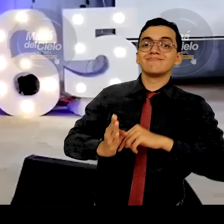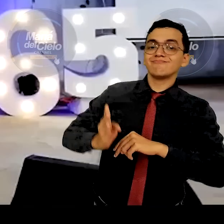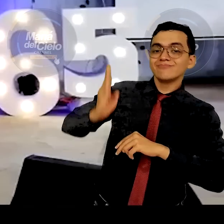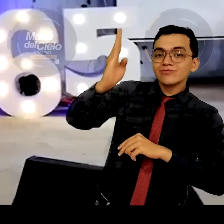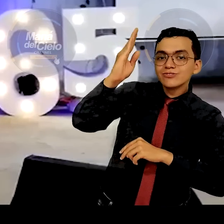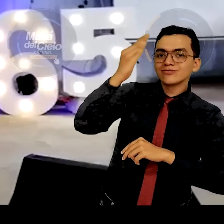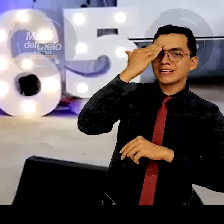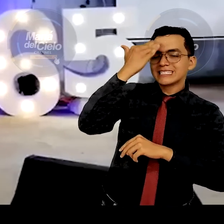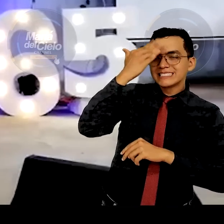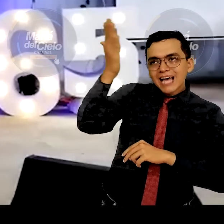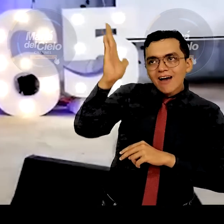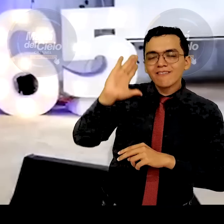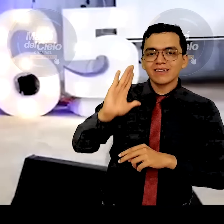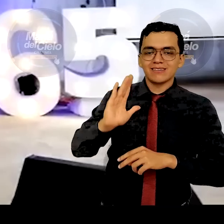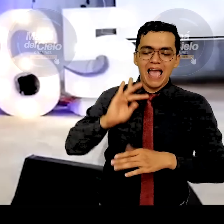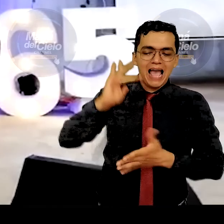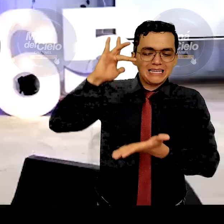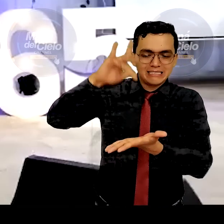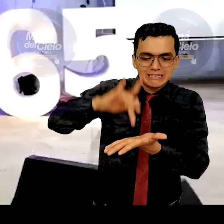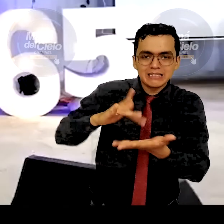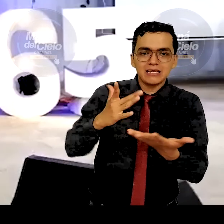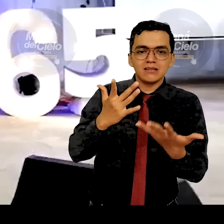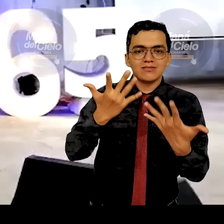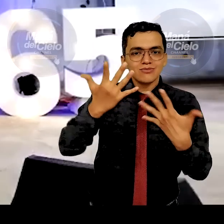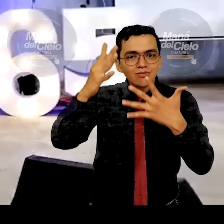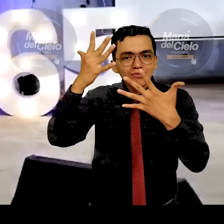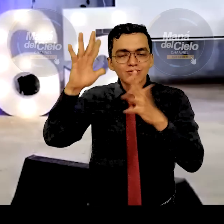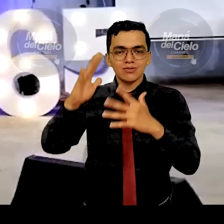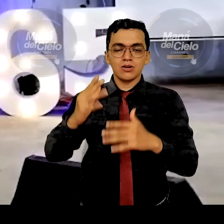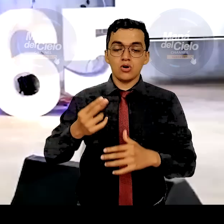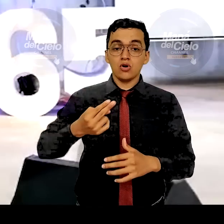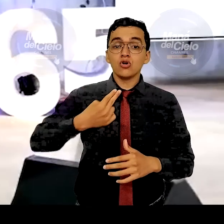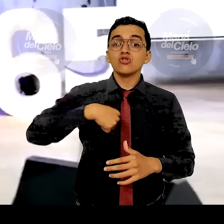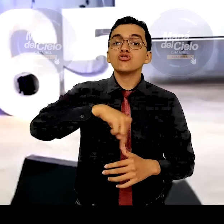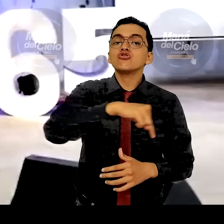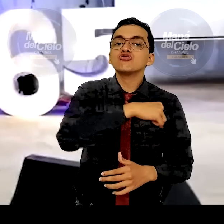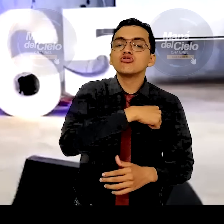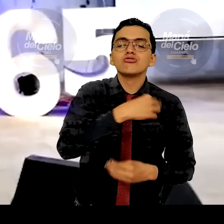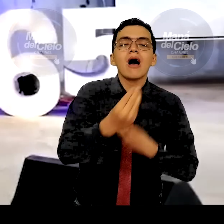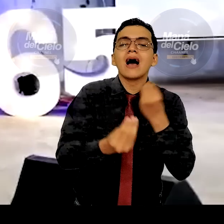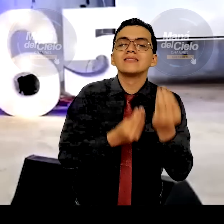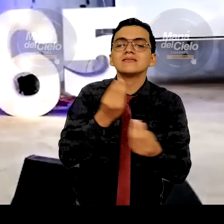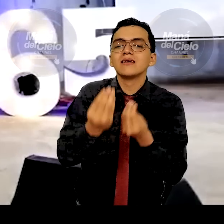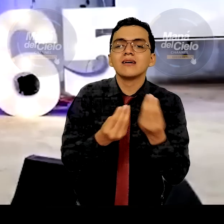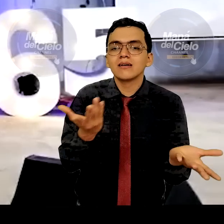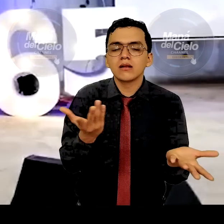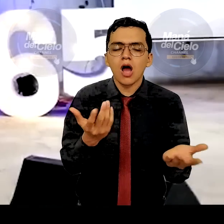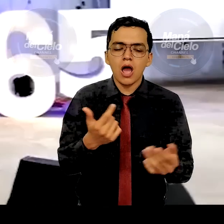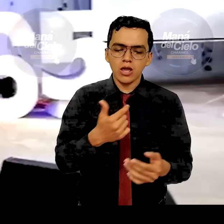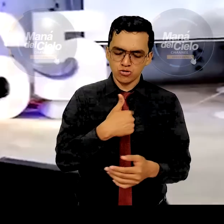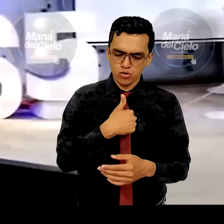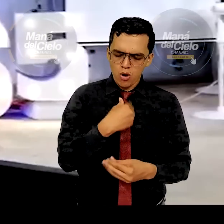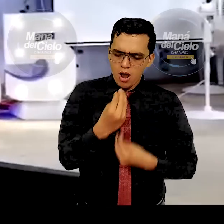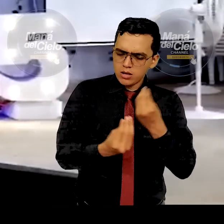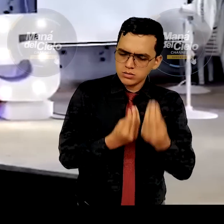Todo lo que hacemos se reduce a si yo creo en Dios o no.